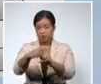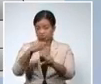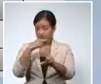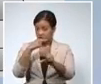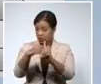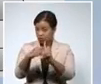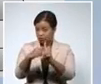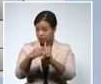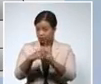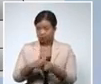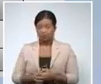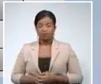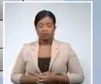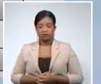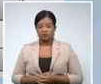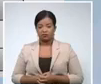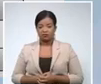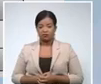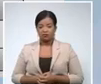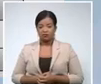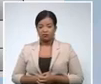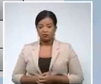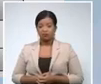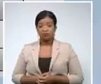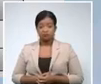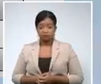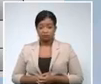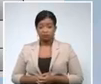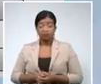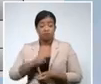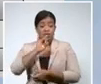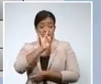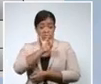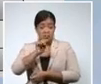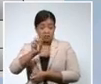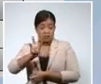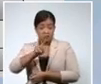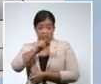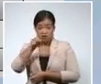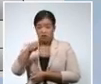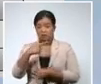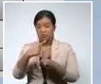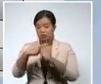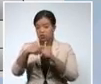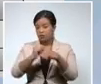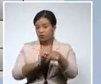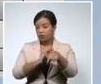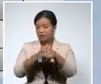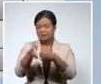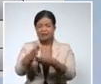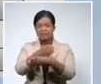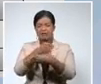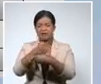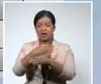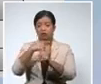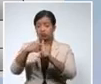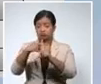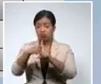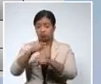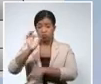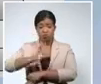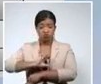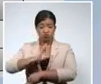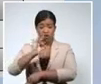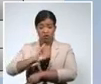con COVID-19. Esto da una positividad del número de las